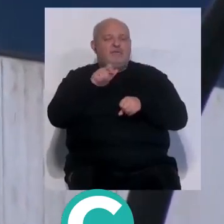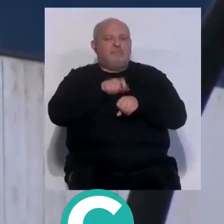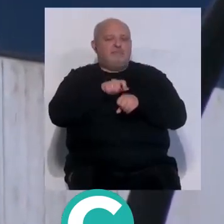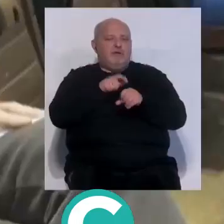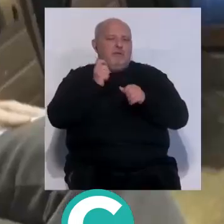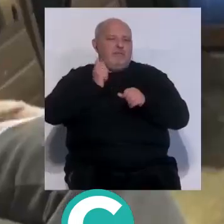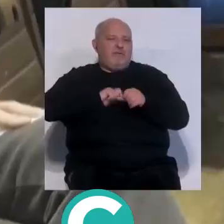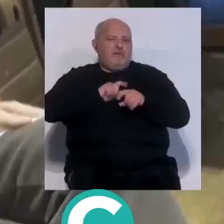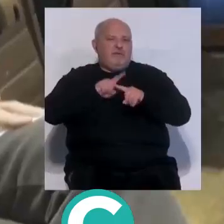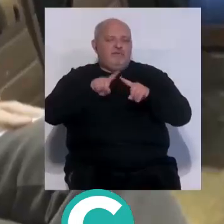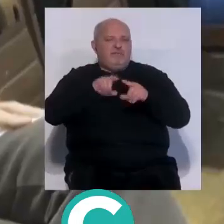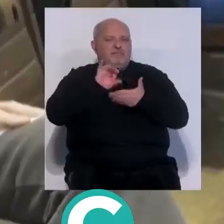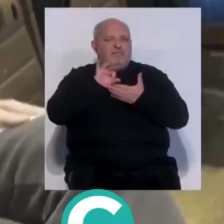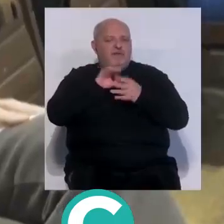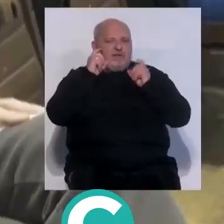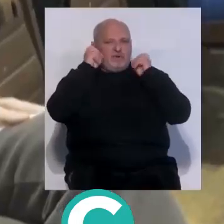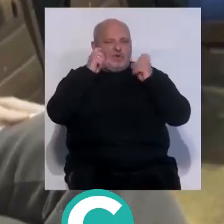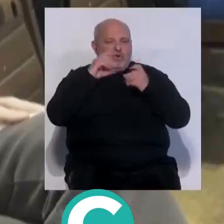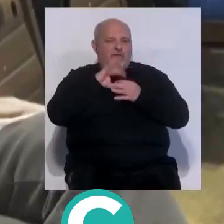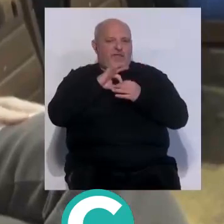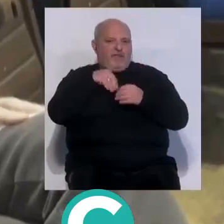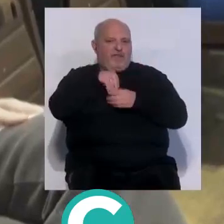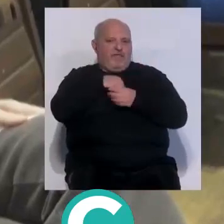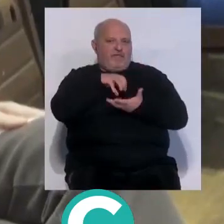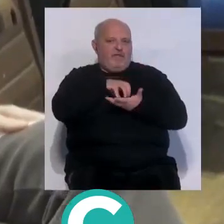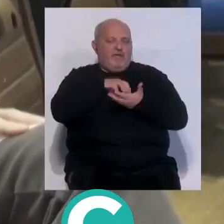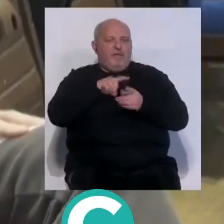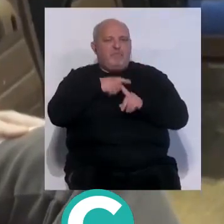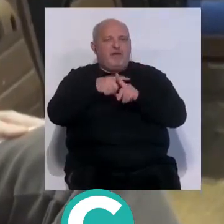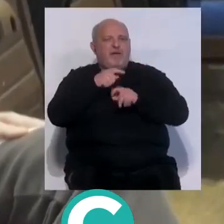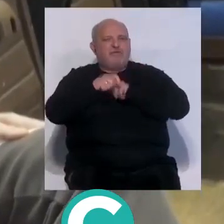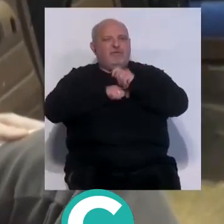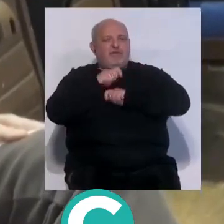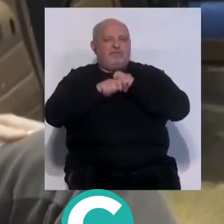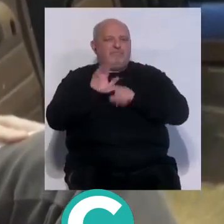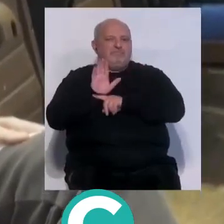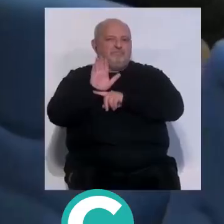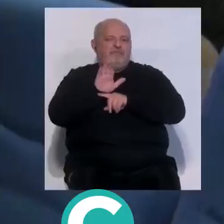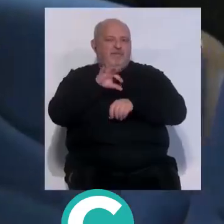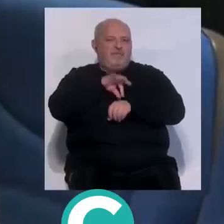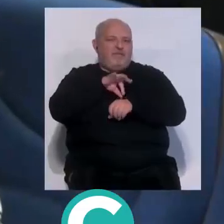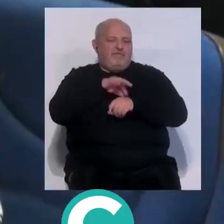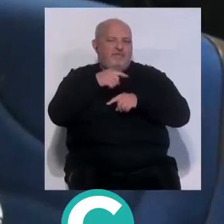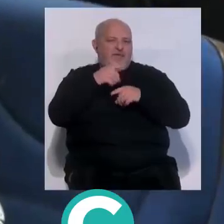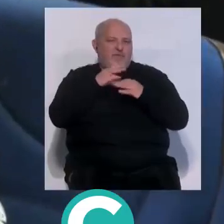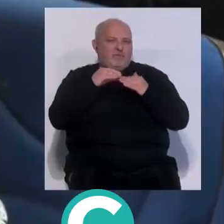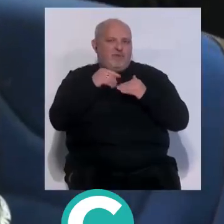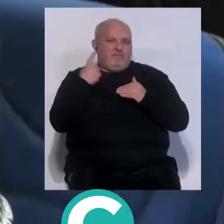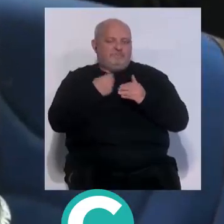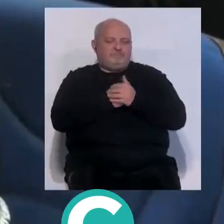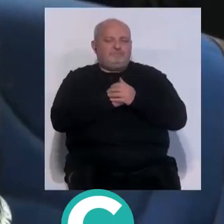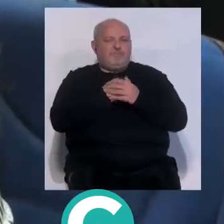los profesionales del Servicio de Neurología del Centro junto a las asociaciones que representan a enfermos y familiares.